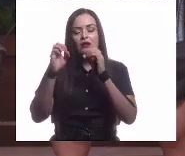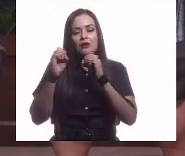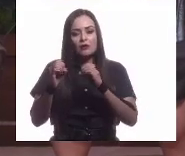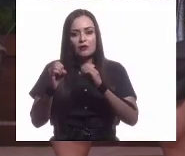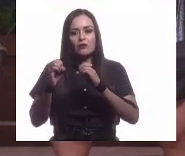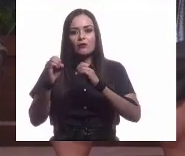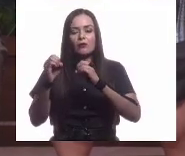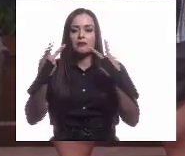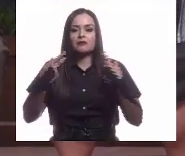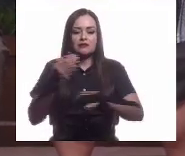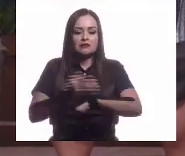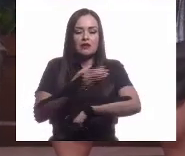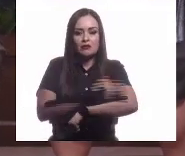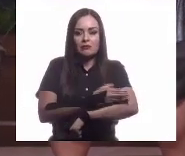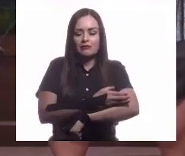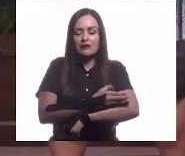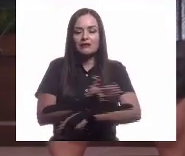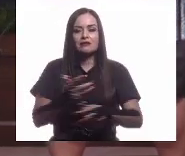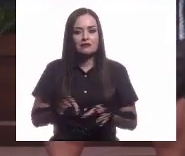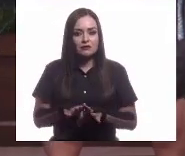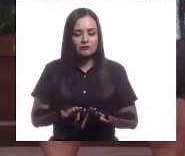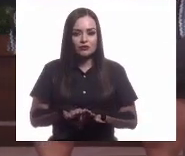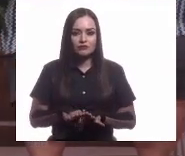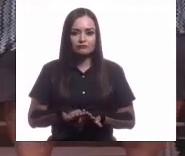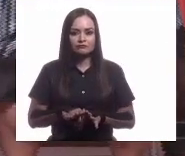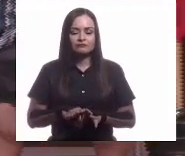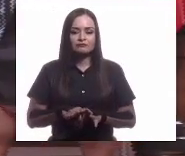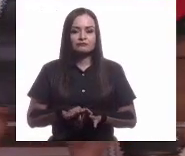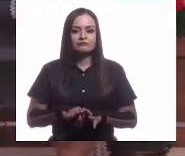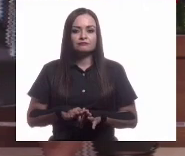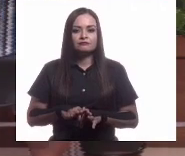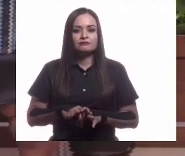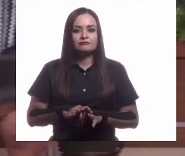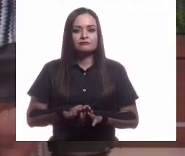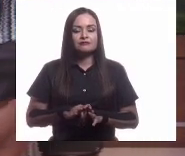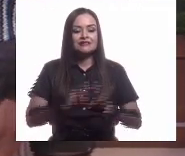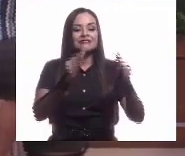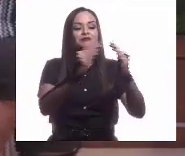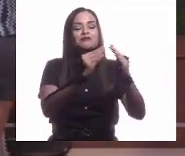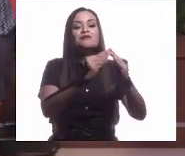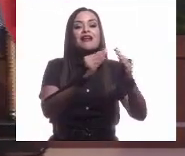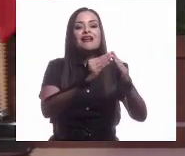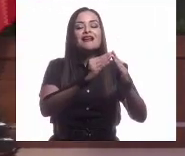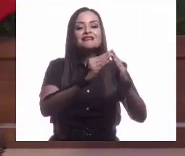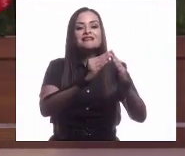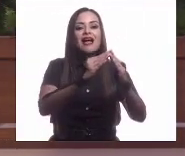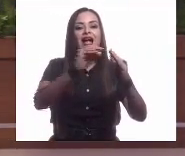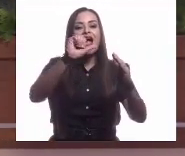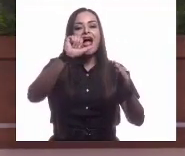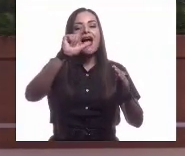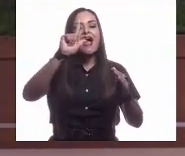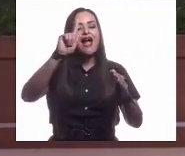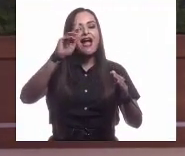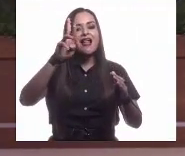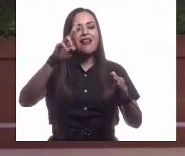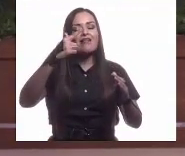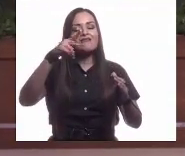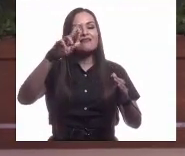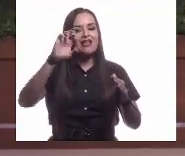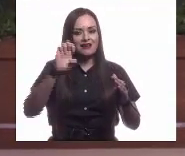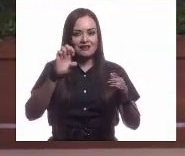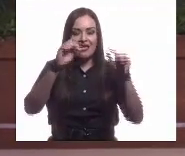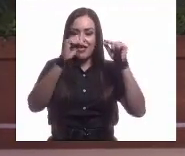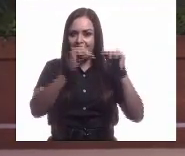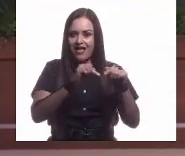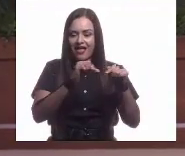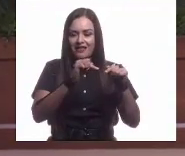de gente como ella, es que construimos el albergue de asistencia social del sistema estatal DIF.